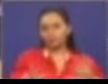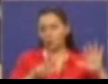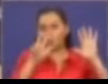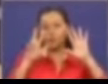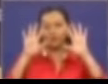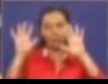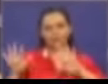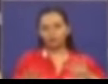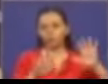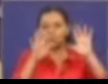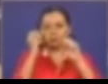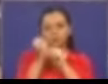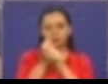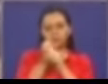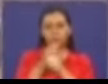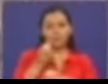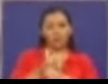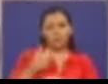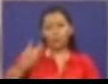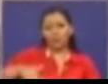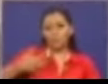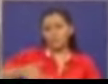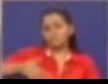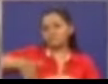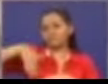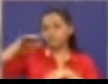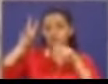decenas, veintenas de temas.